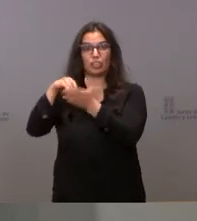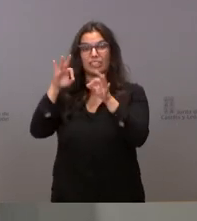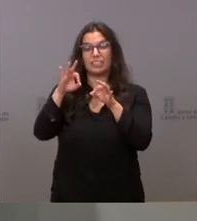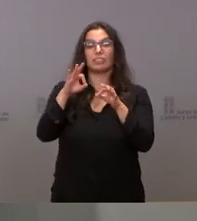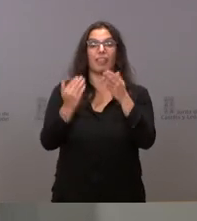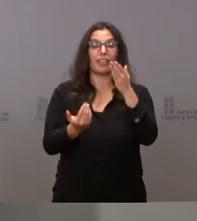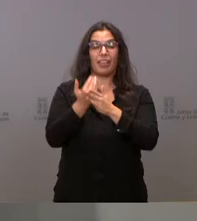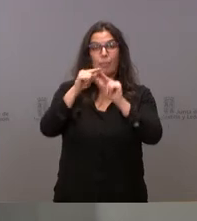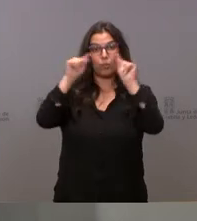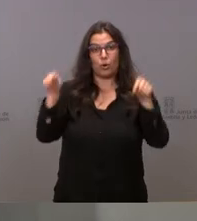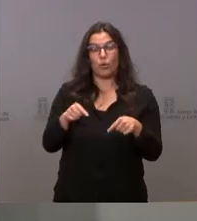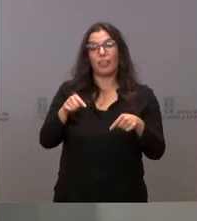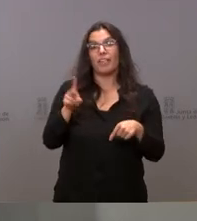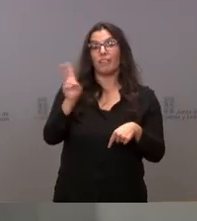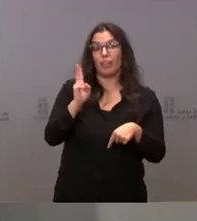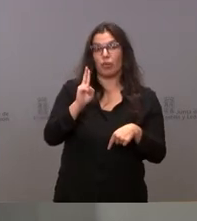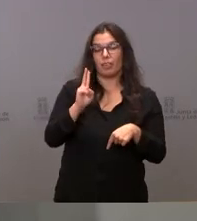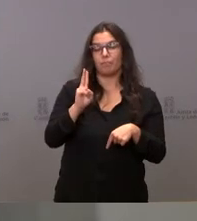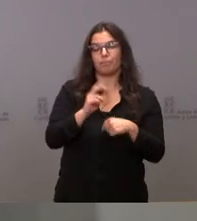la provincia de Valladolid.